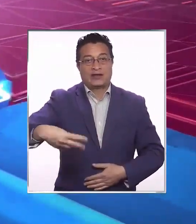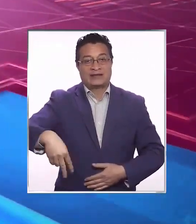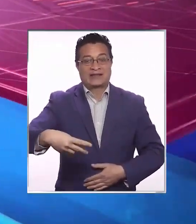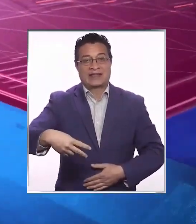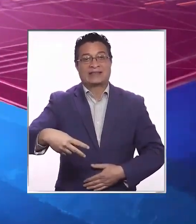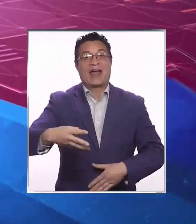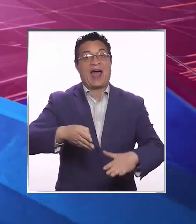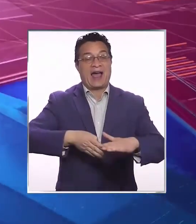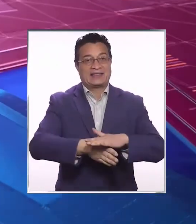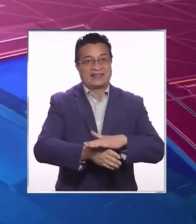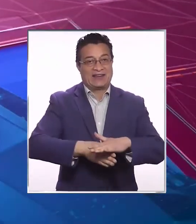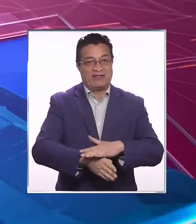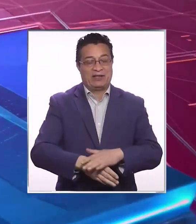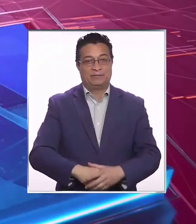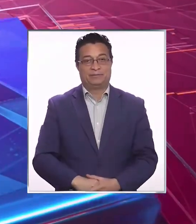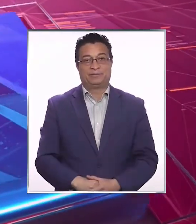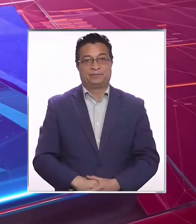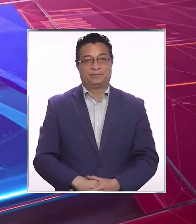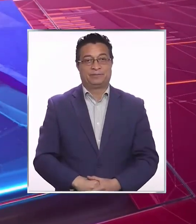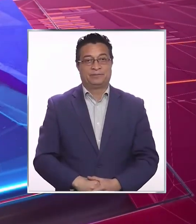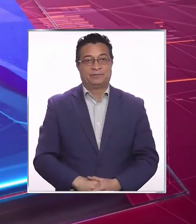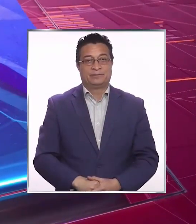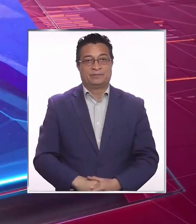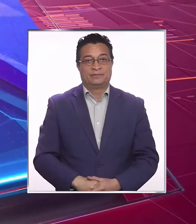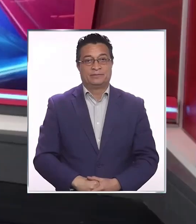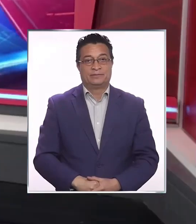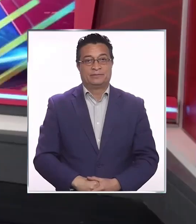Portavoz Noticias Accesible.